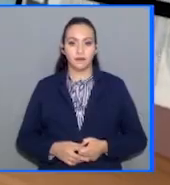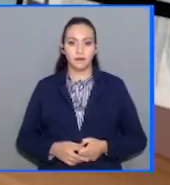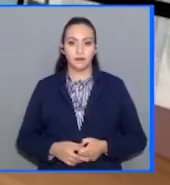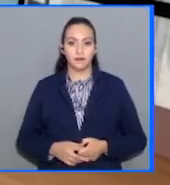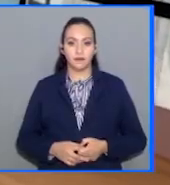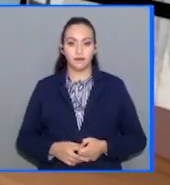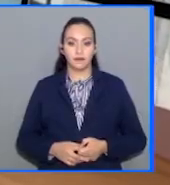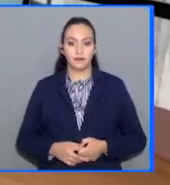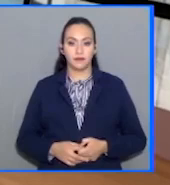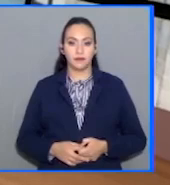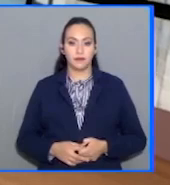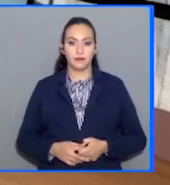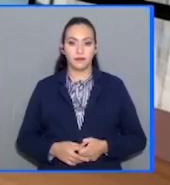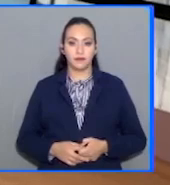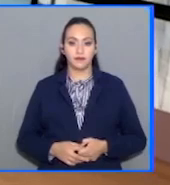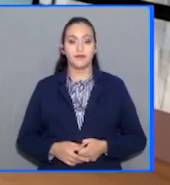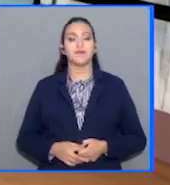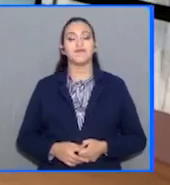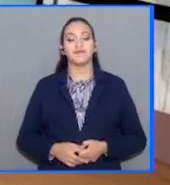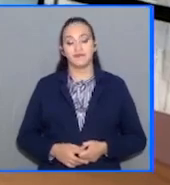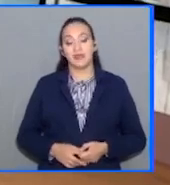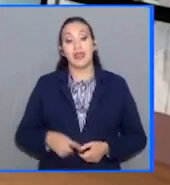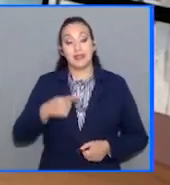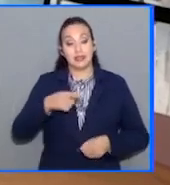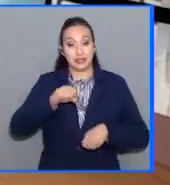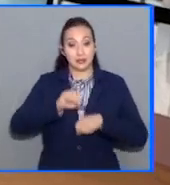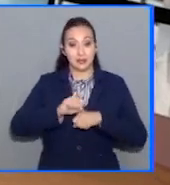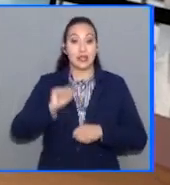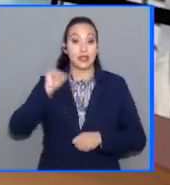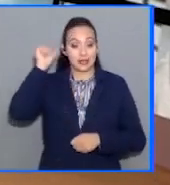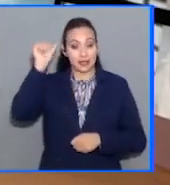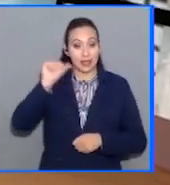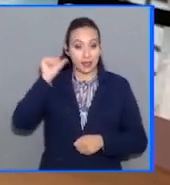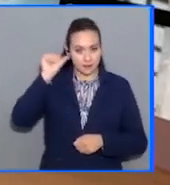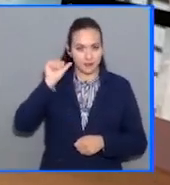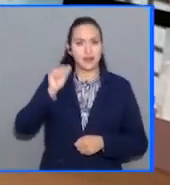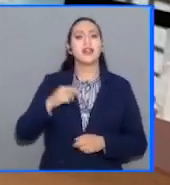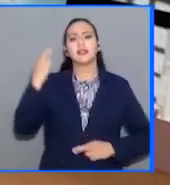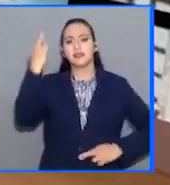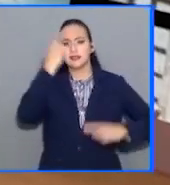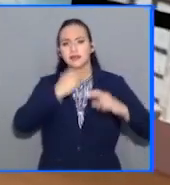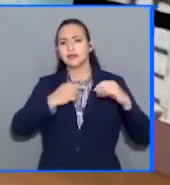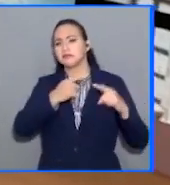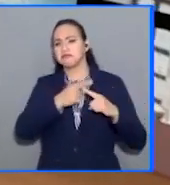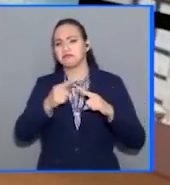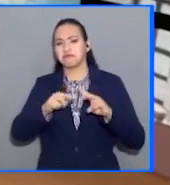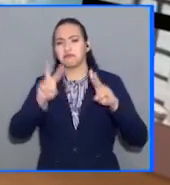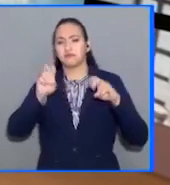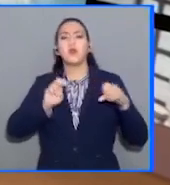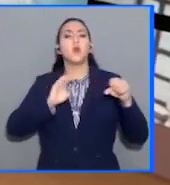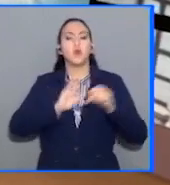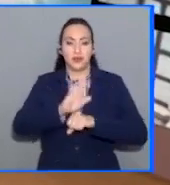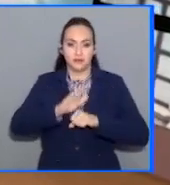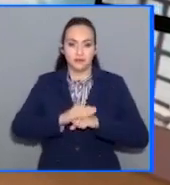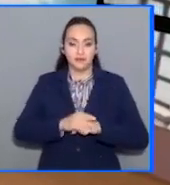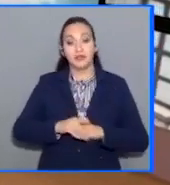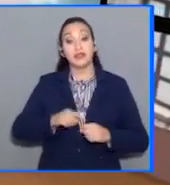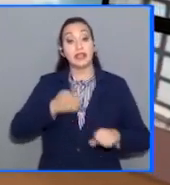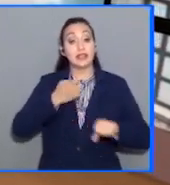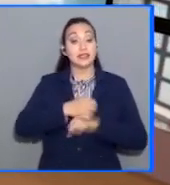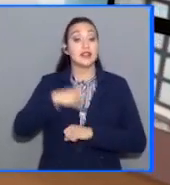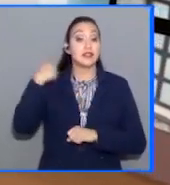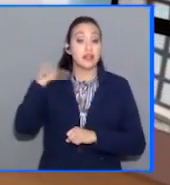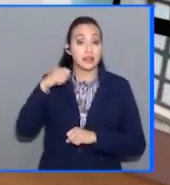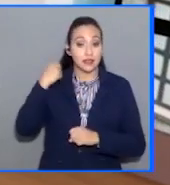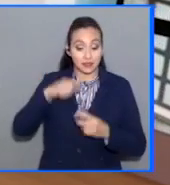En la última semana de abril, el Pleno de Ministros analizó diversos asuntos relacionados con los estados de Tabasco, Tlaxcala